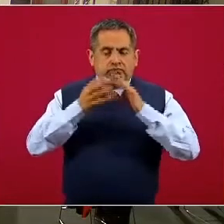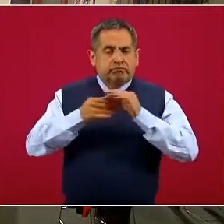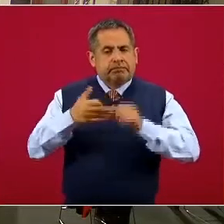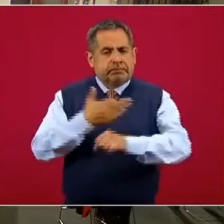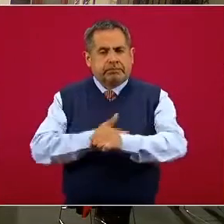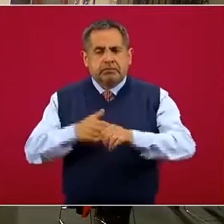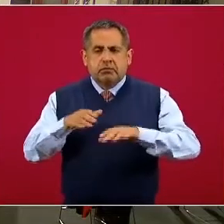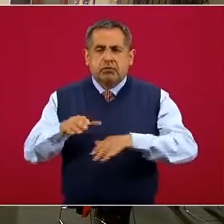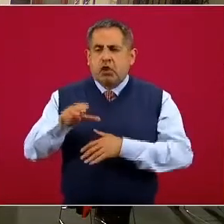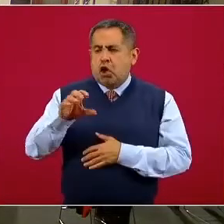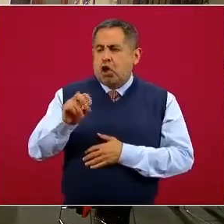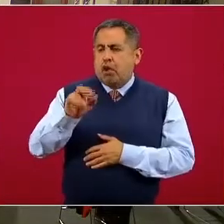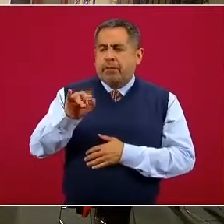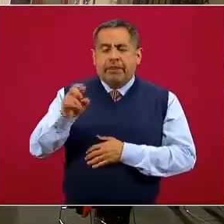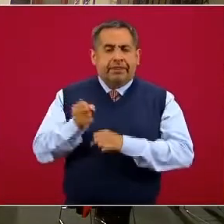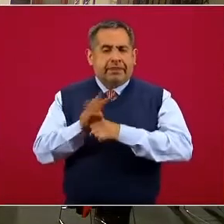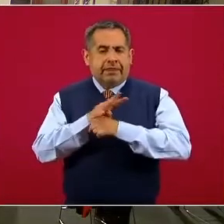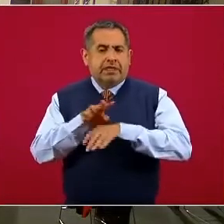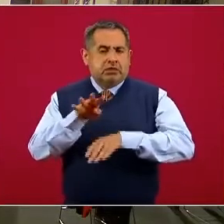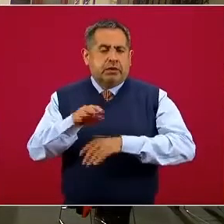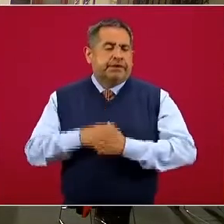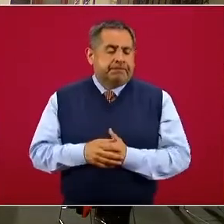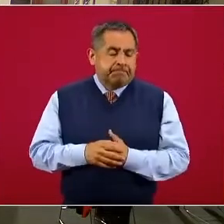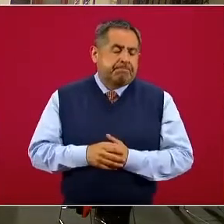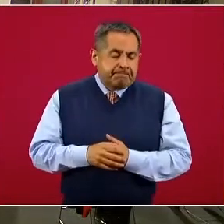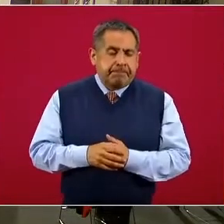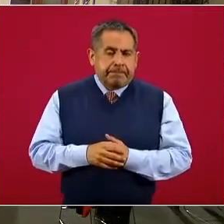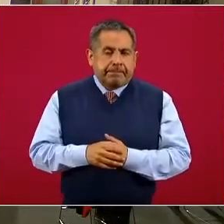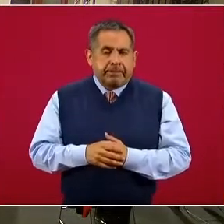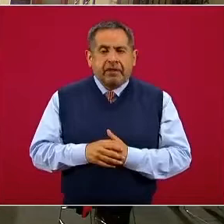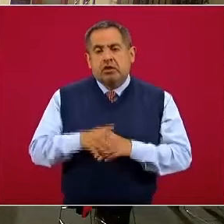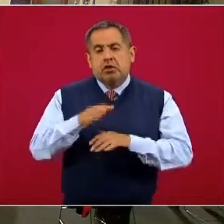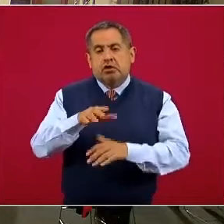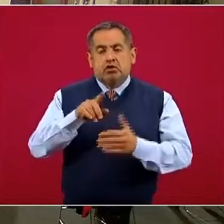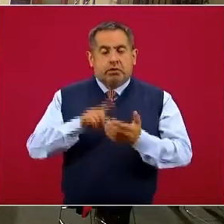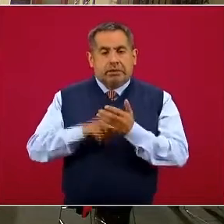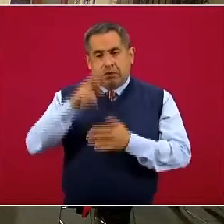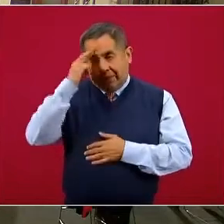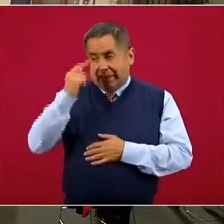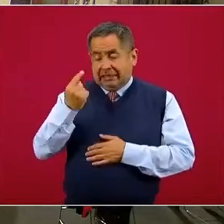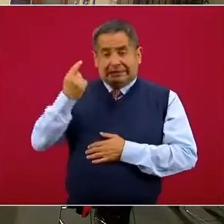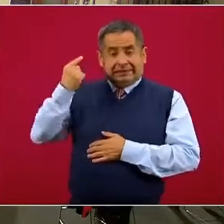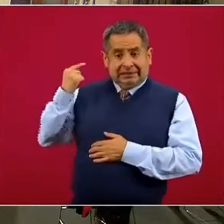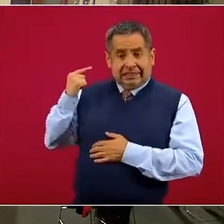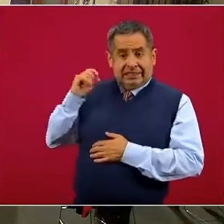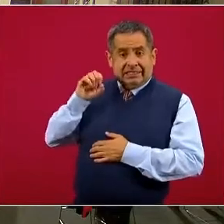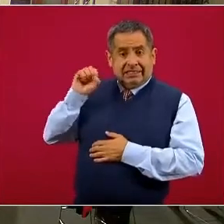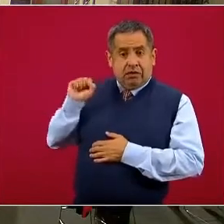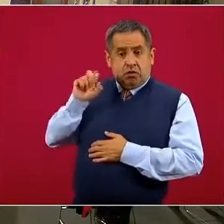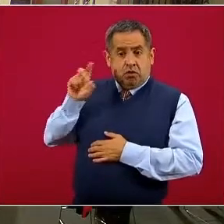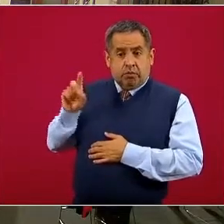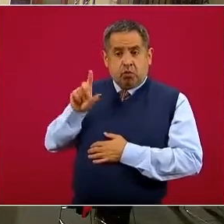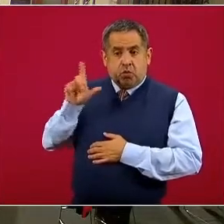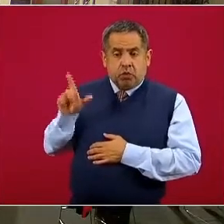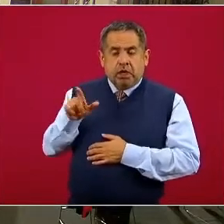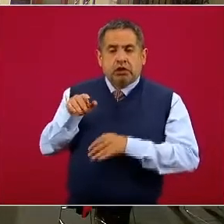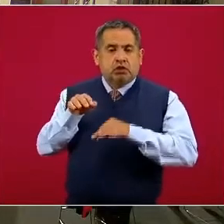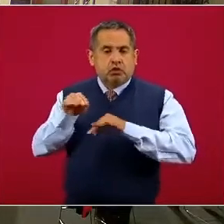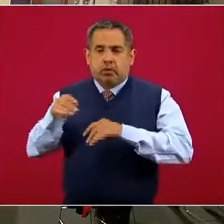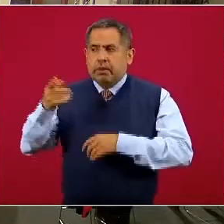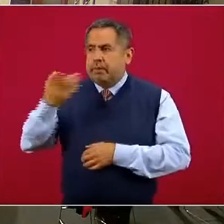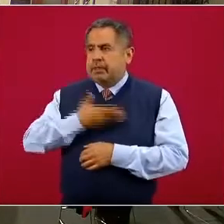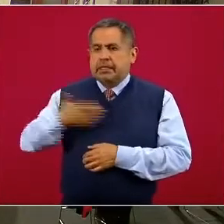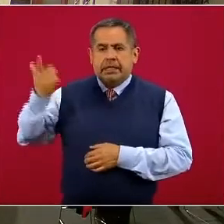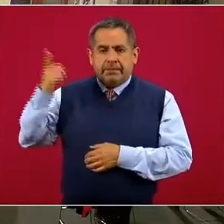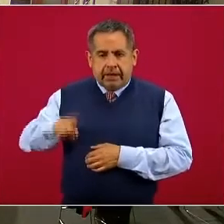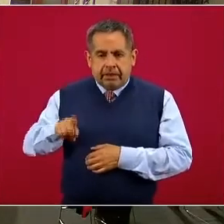sobre COVID-19. Fueron en base al decreto presidencial y las actividades que se tuvieron por